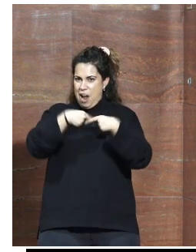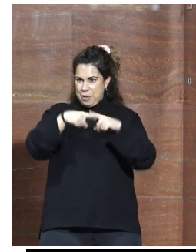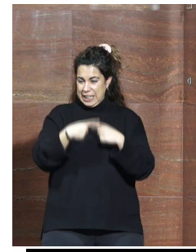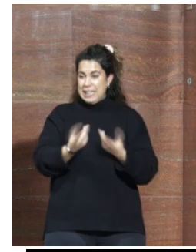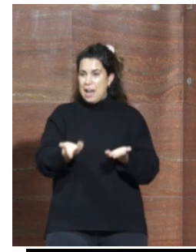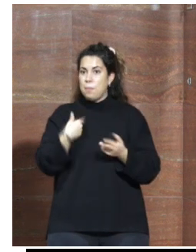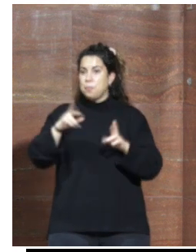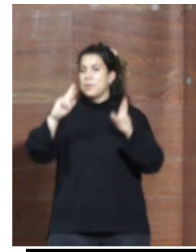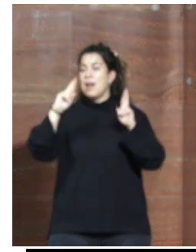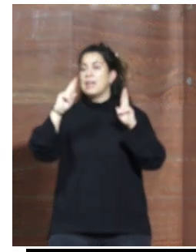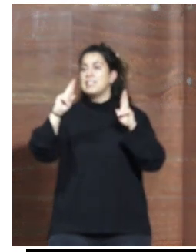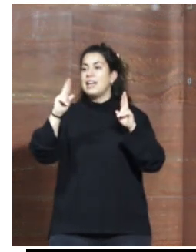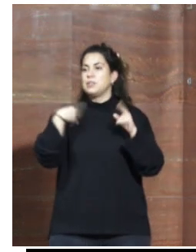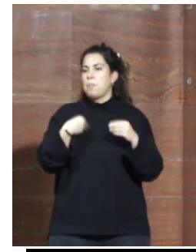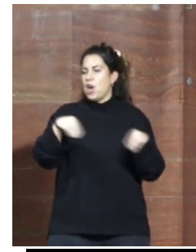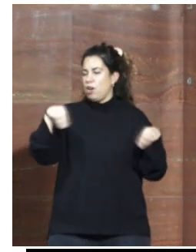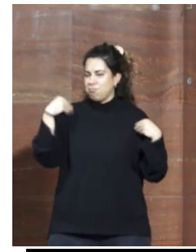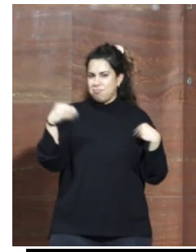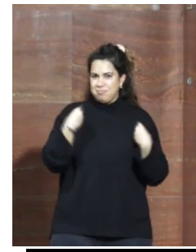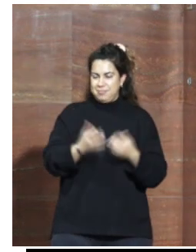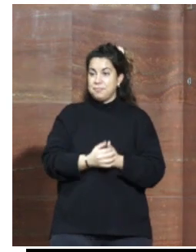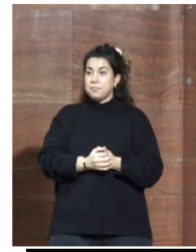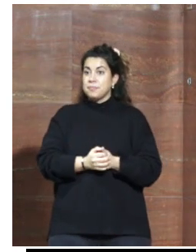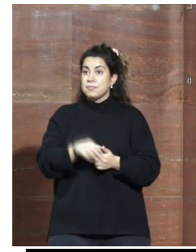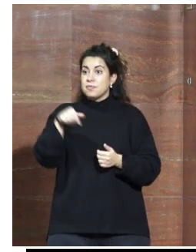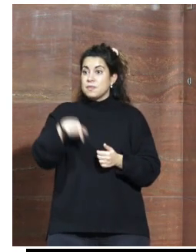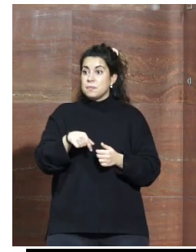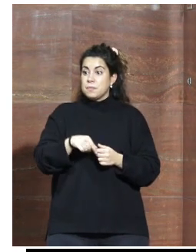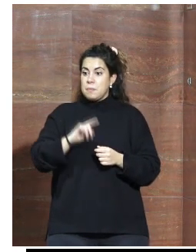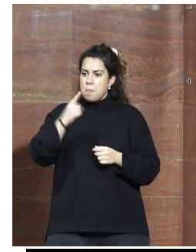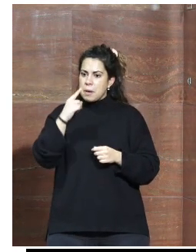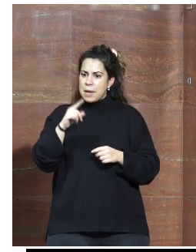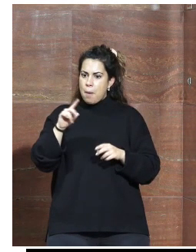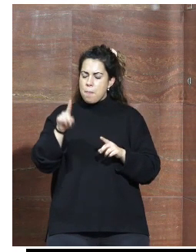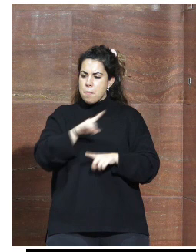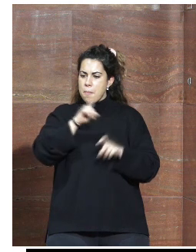familia, espero que sea pues lo más entretenido posible. Yo, en esta primera pregunta,